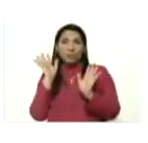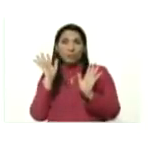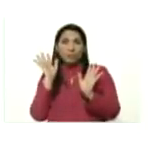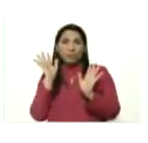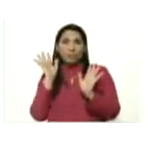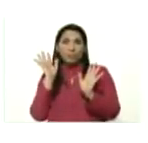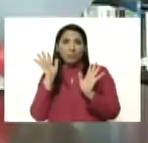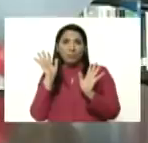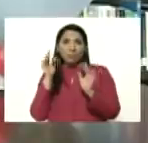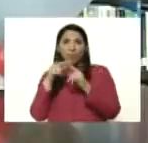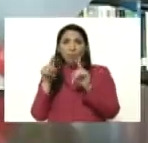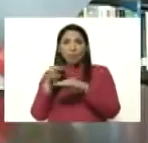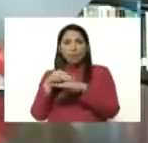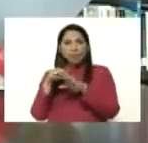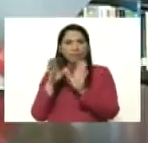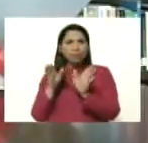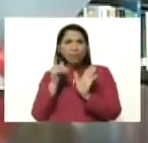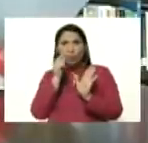hablando, bueno.